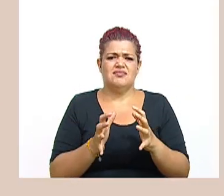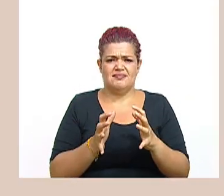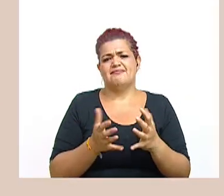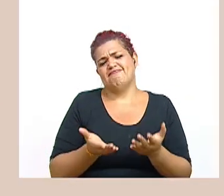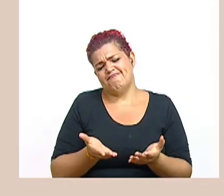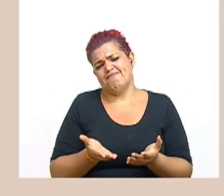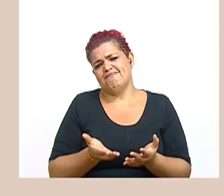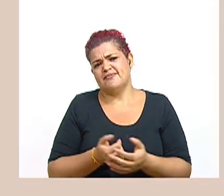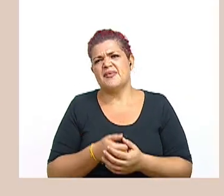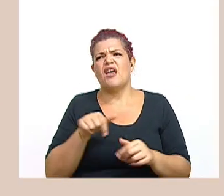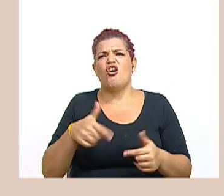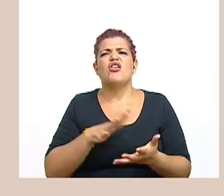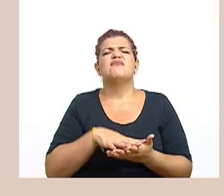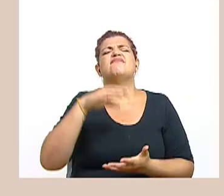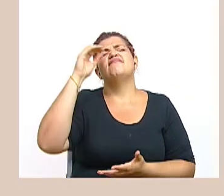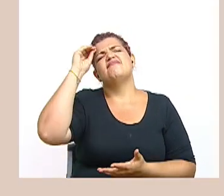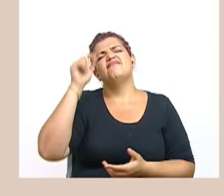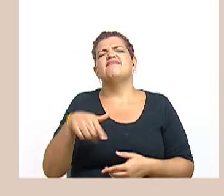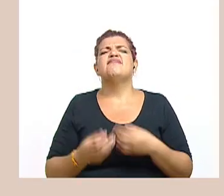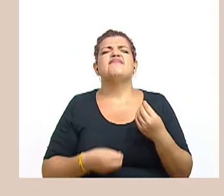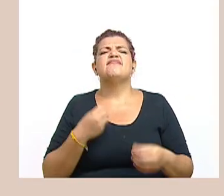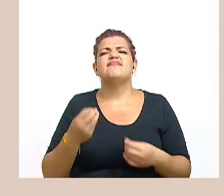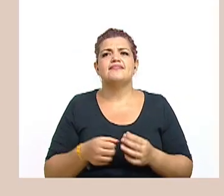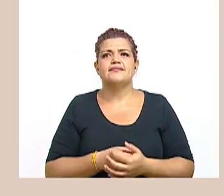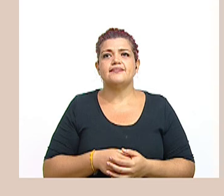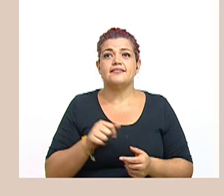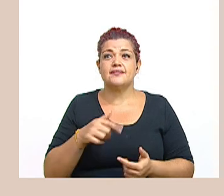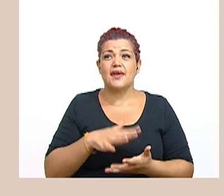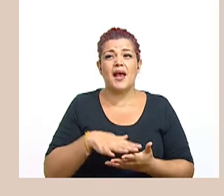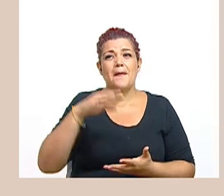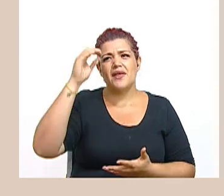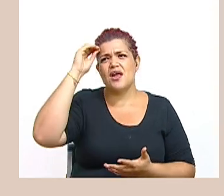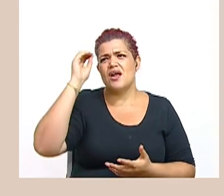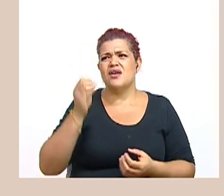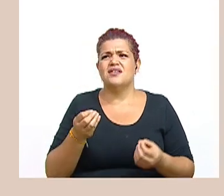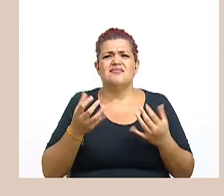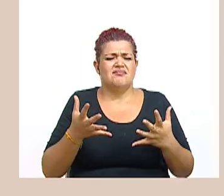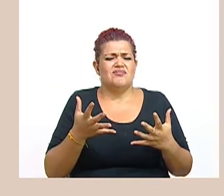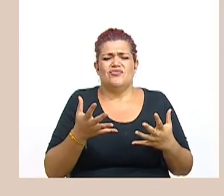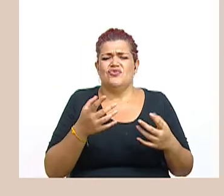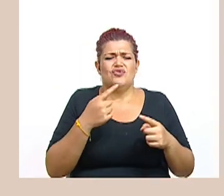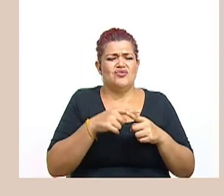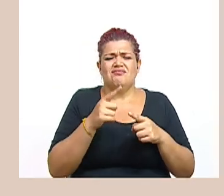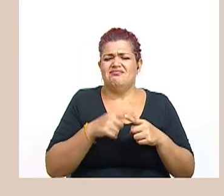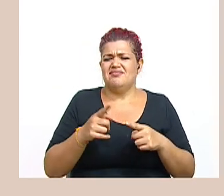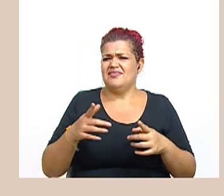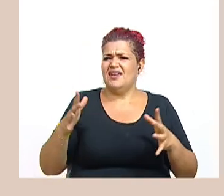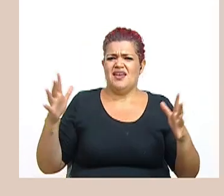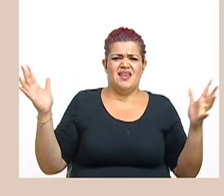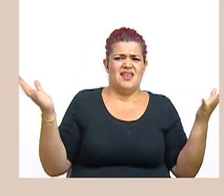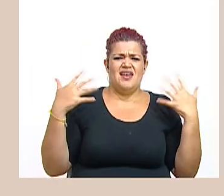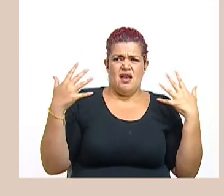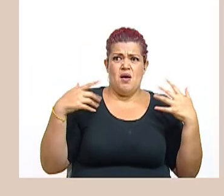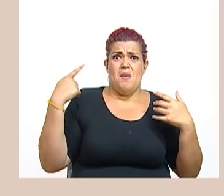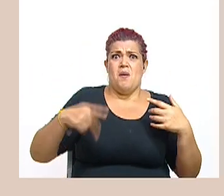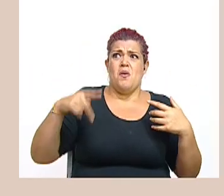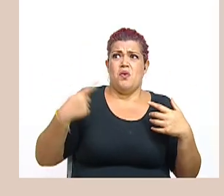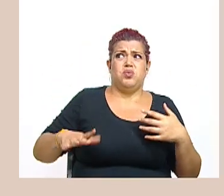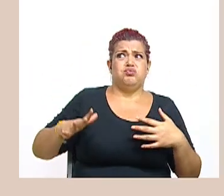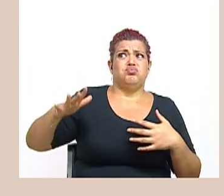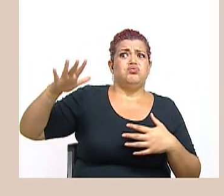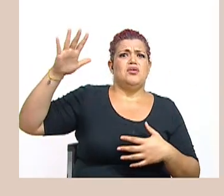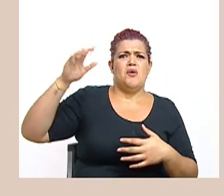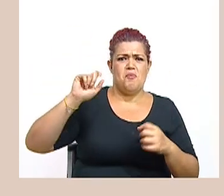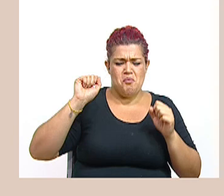Bien, ¿qué aprendimos el día de hoy? Aprendimos que existen una serie de eventos meteorológicos extremos que pueden causar